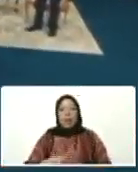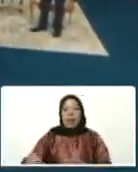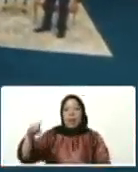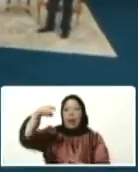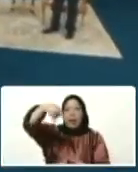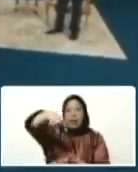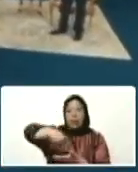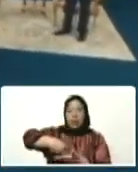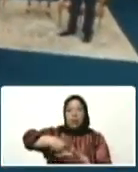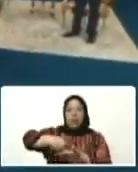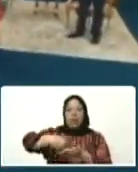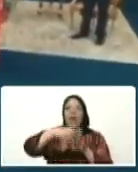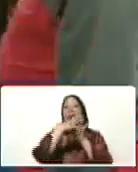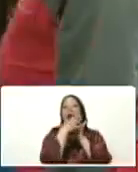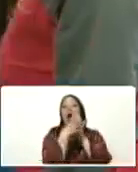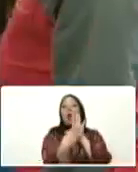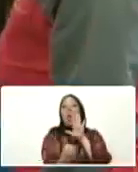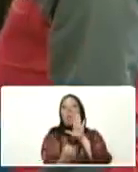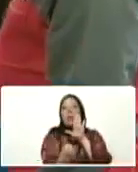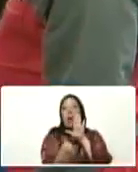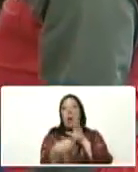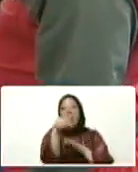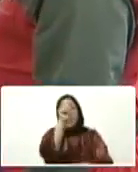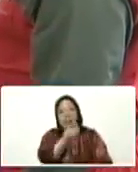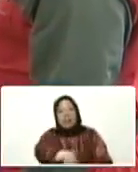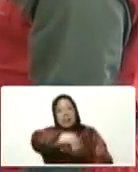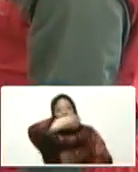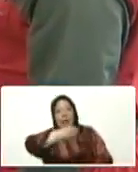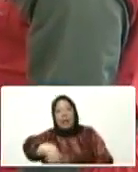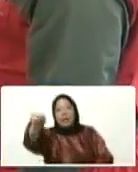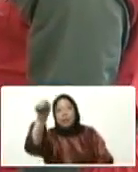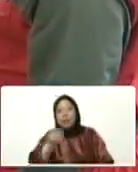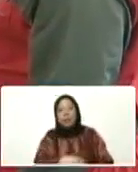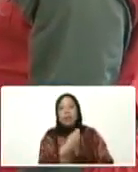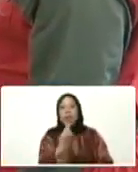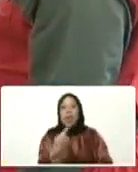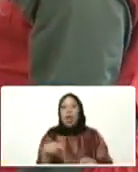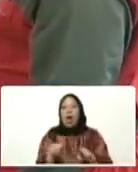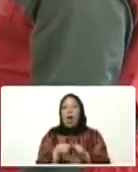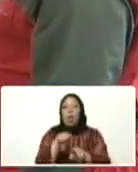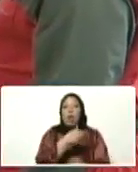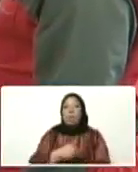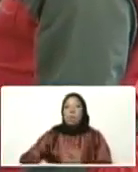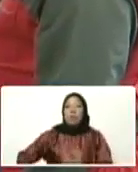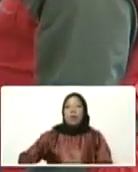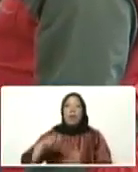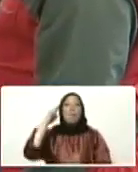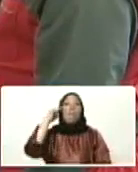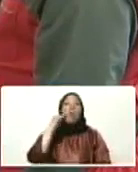la réplica del sable con el que el libertador Simón Bolívar